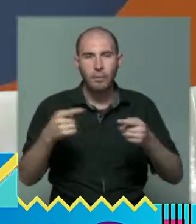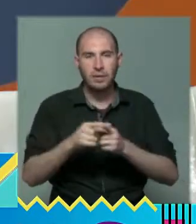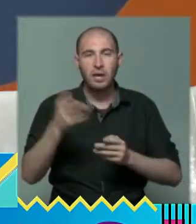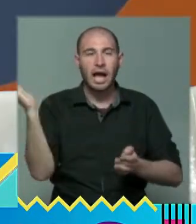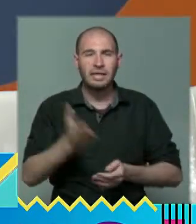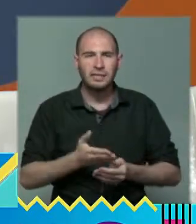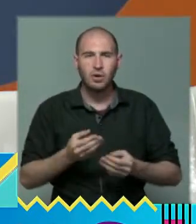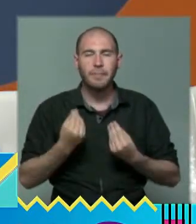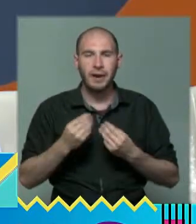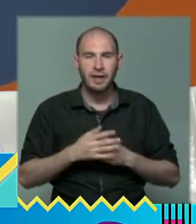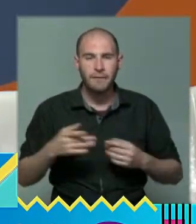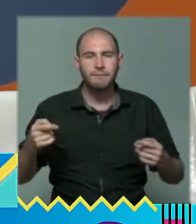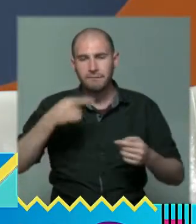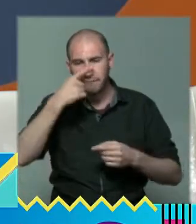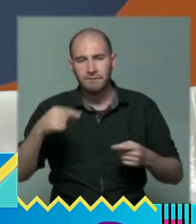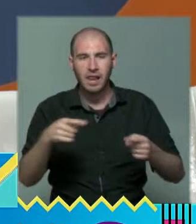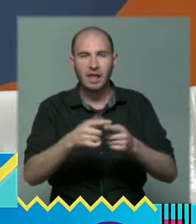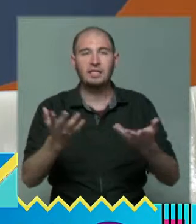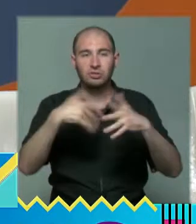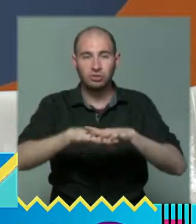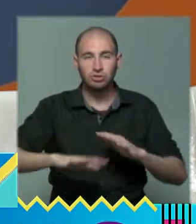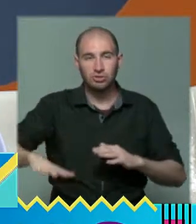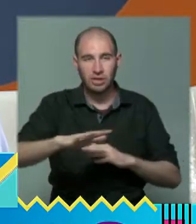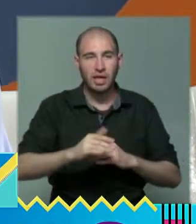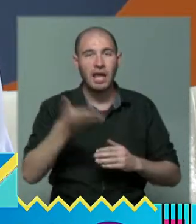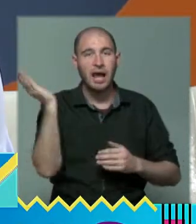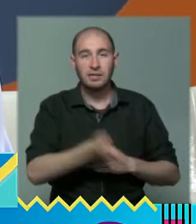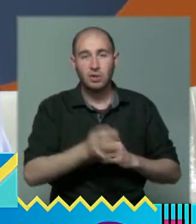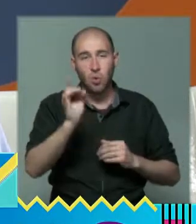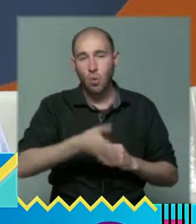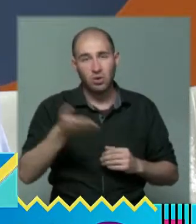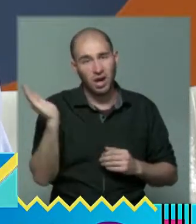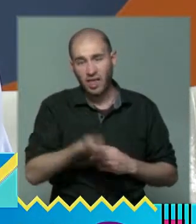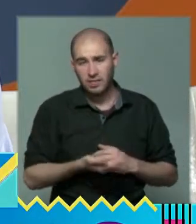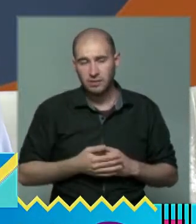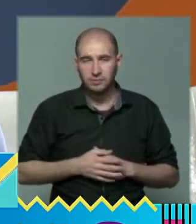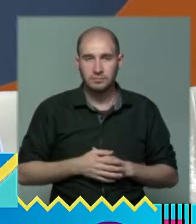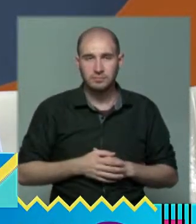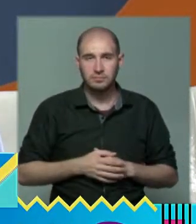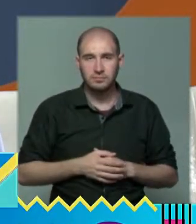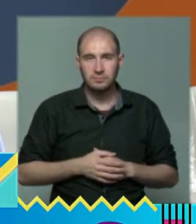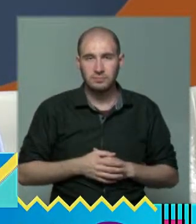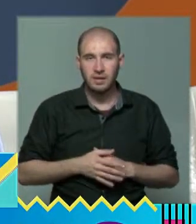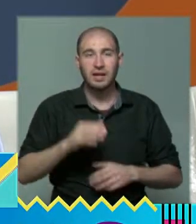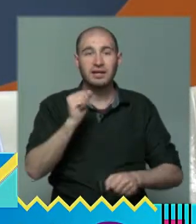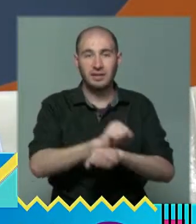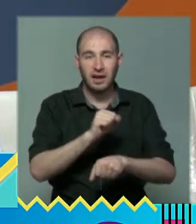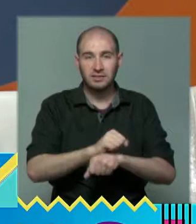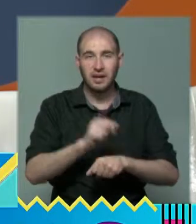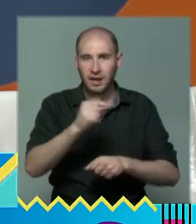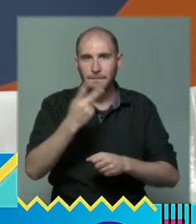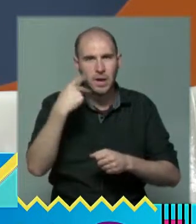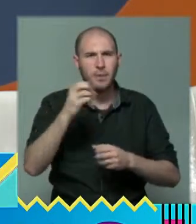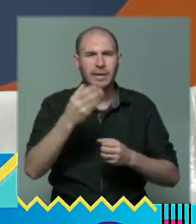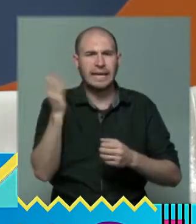la pena tiene que tener como finalidad la reinserción social. Si la pena solamente es un castigo y las cárceles tienen que ser cada vez peor